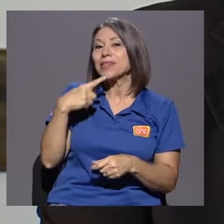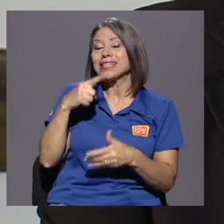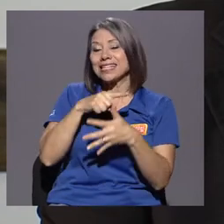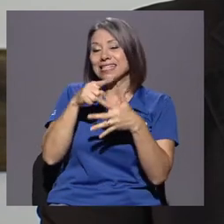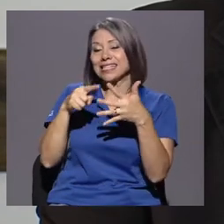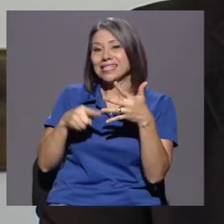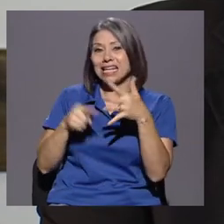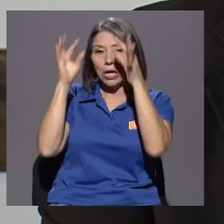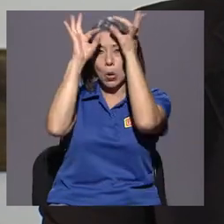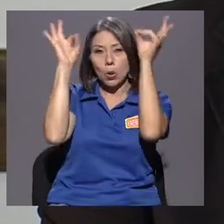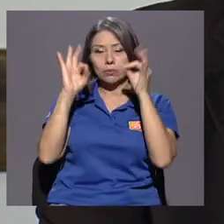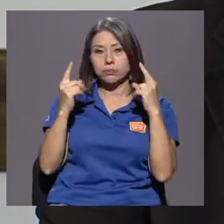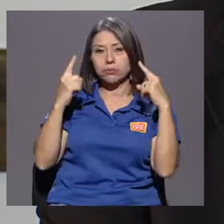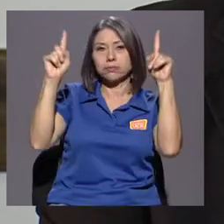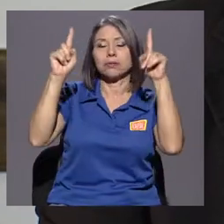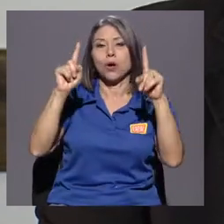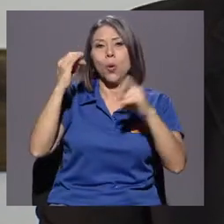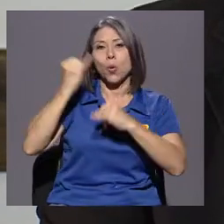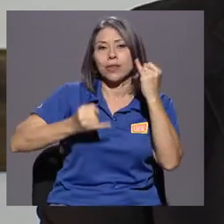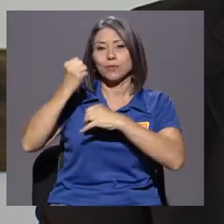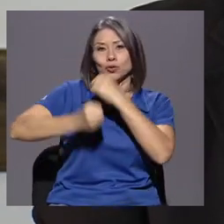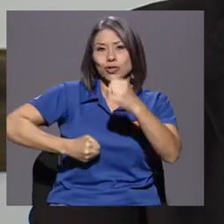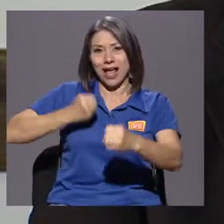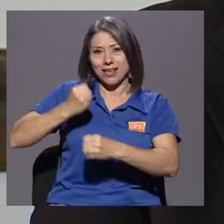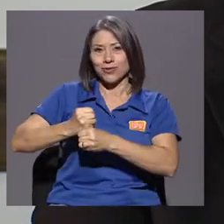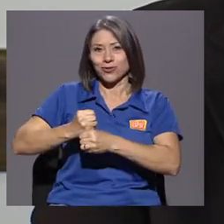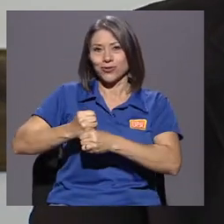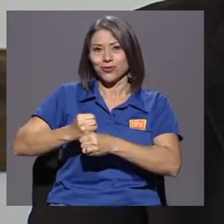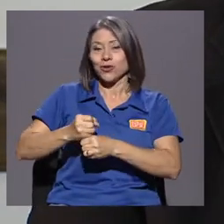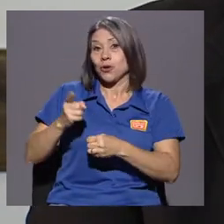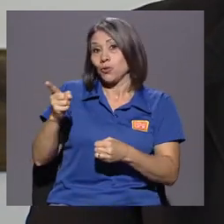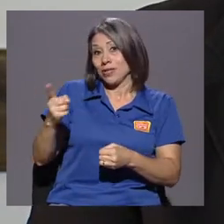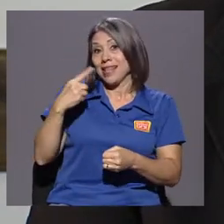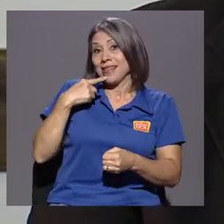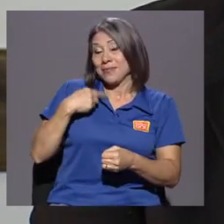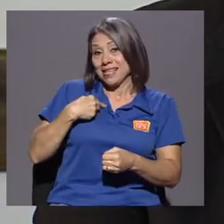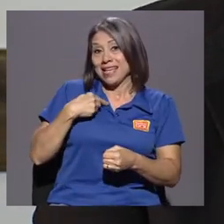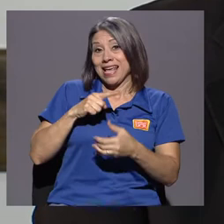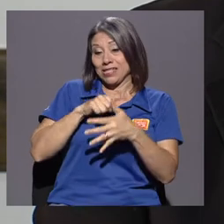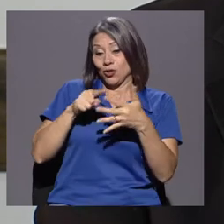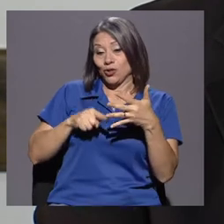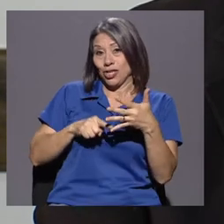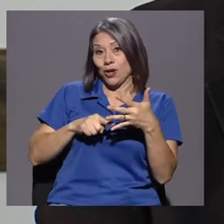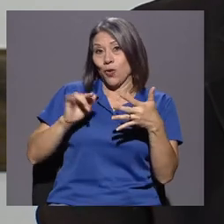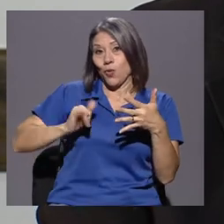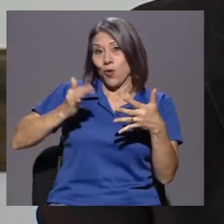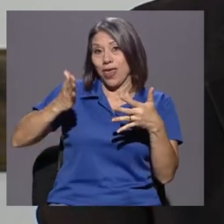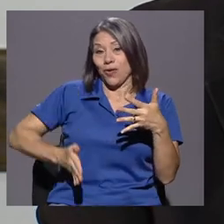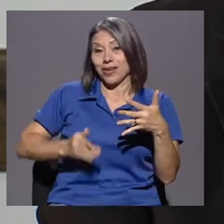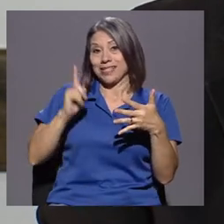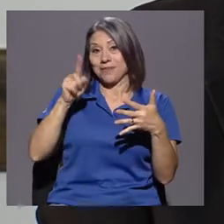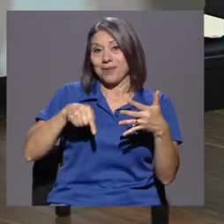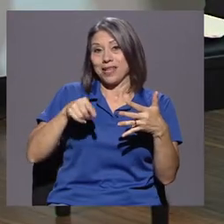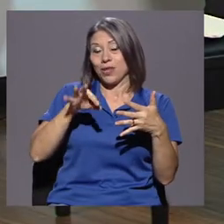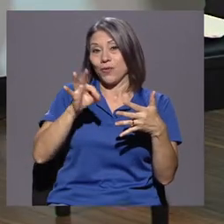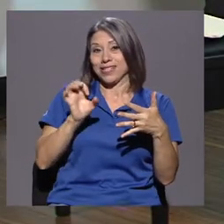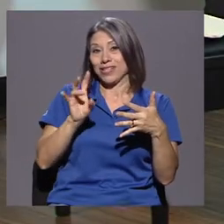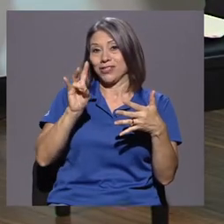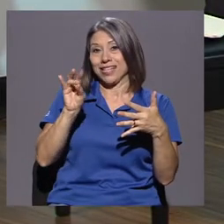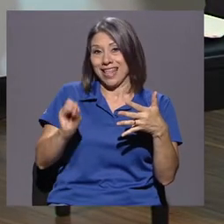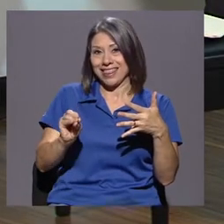estrellas de los últimos años en esa fila usted obviamente me mencionaría esos cinco del 70 que eran esos cinco dieces